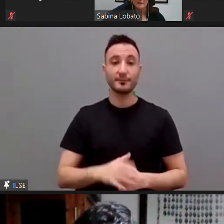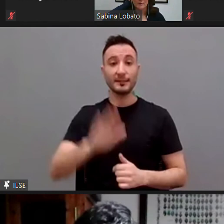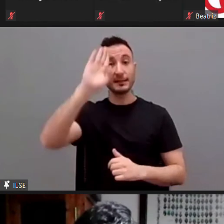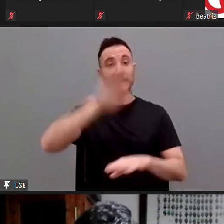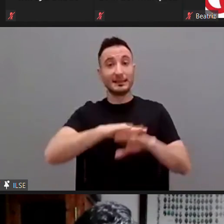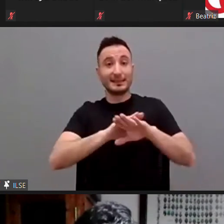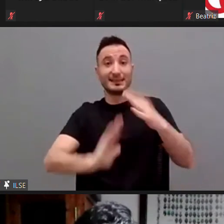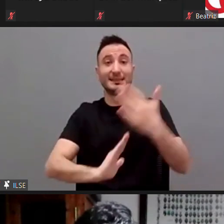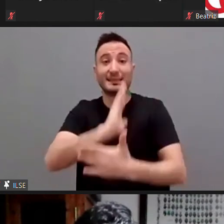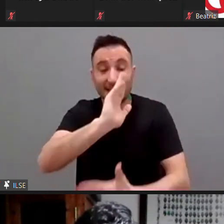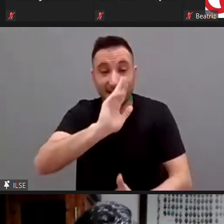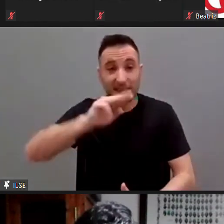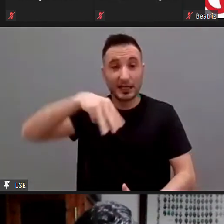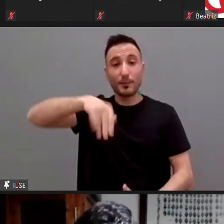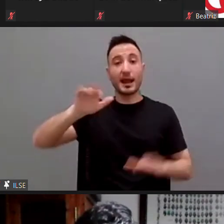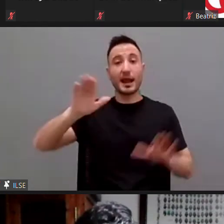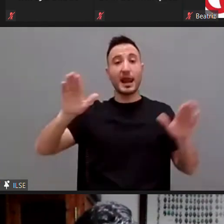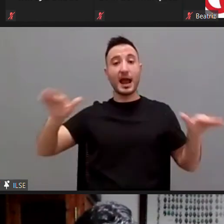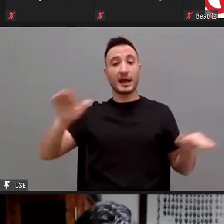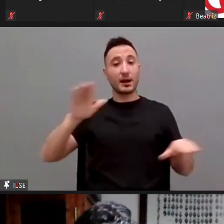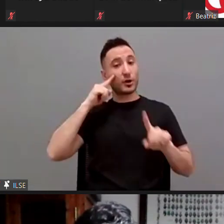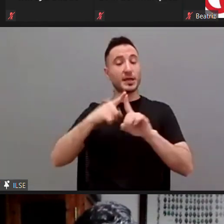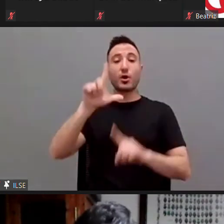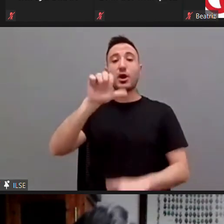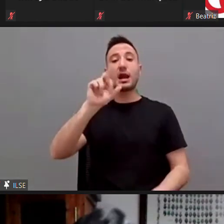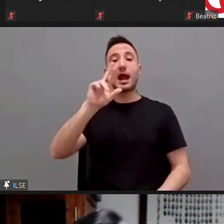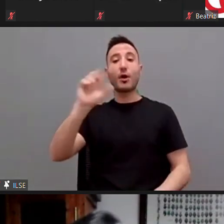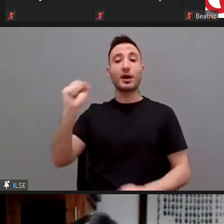sí. para apoyar lo que dice Laura también,